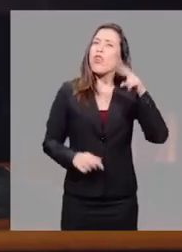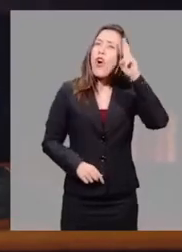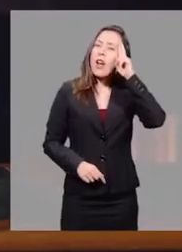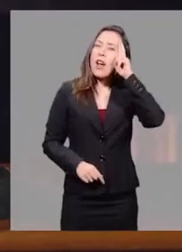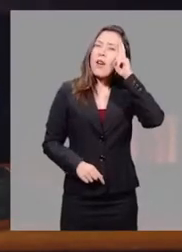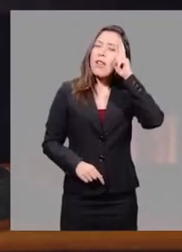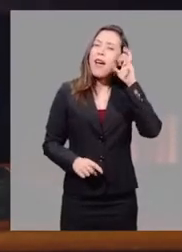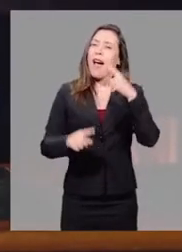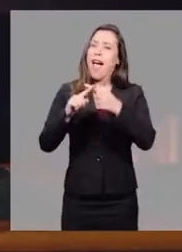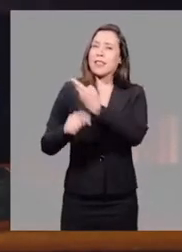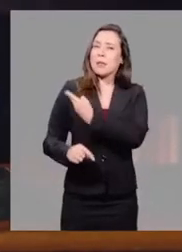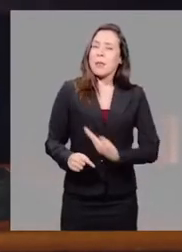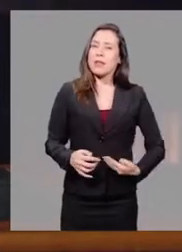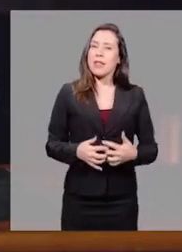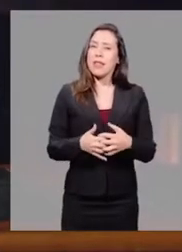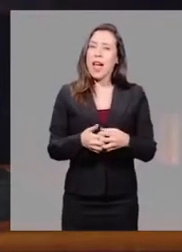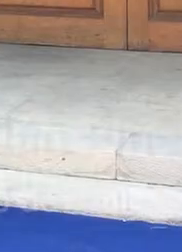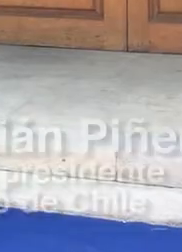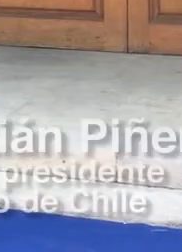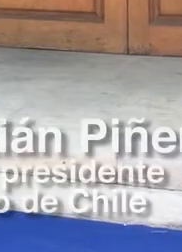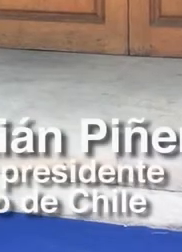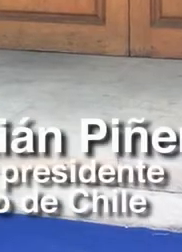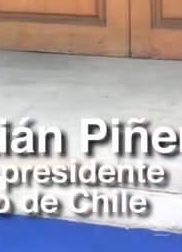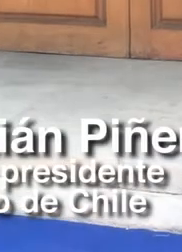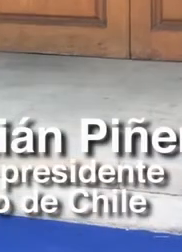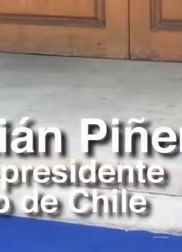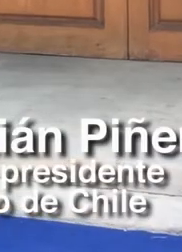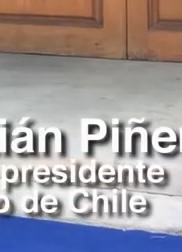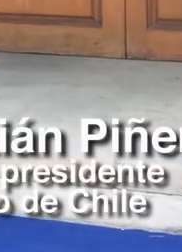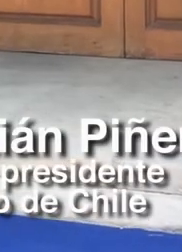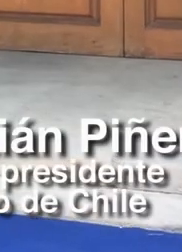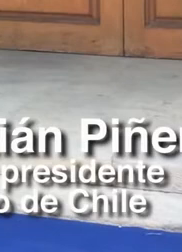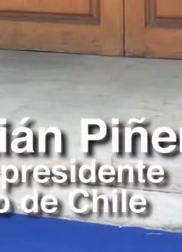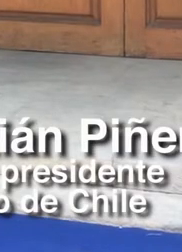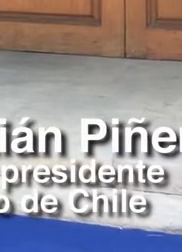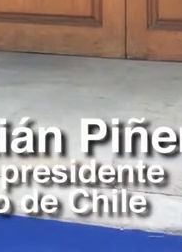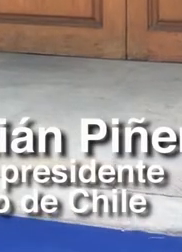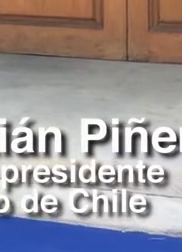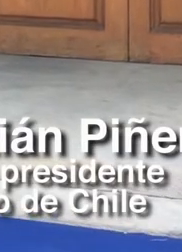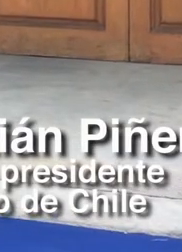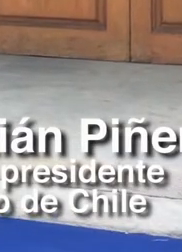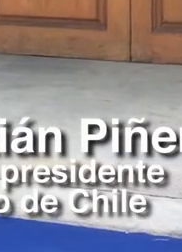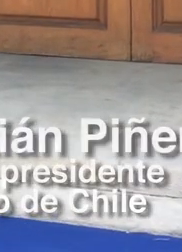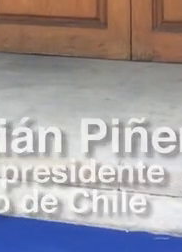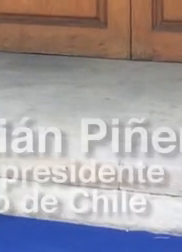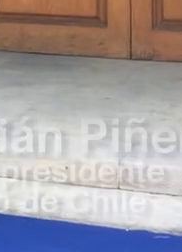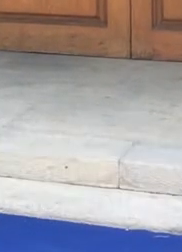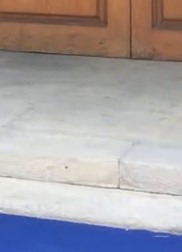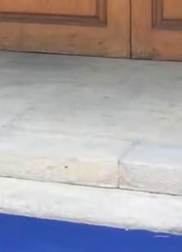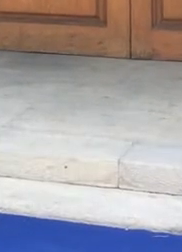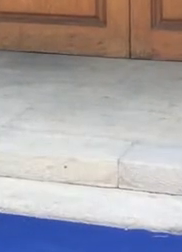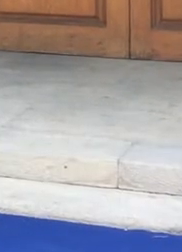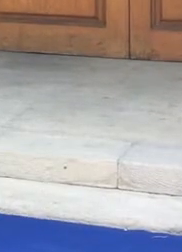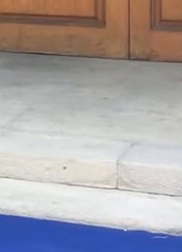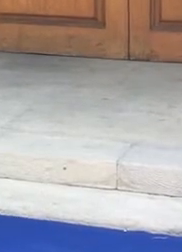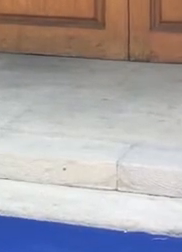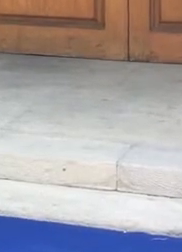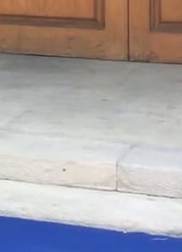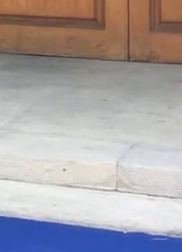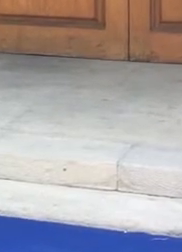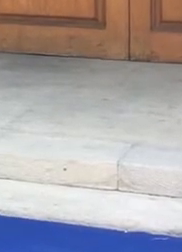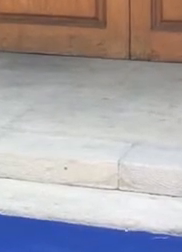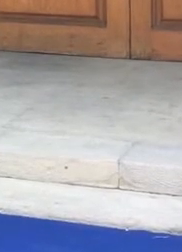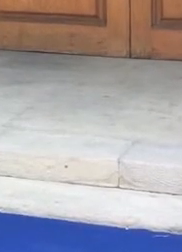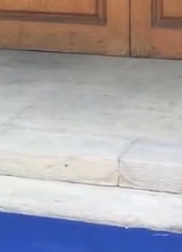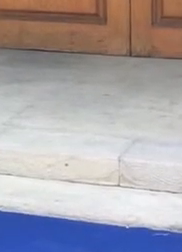y con el Estado de Derecho. Lo que queremos es que Venezuela logre lo antes posible un buen acuerdo que